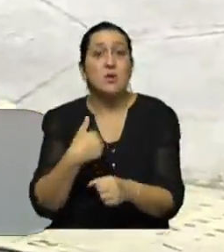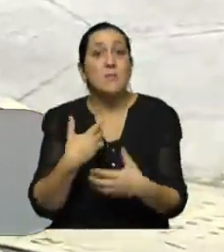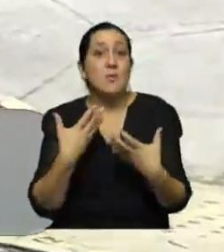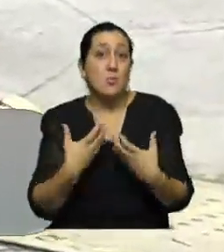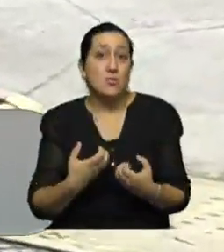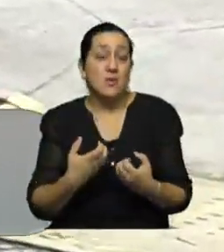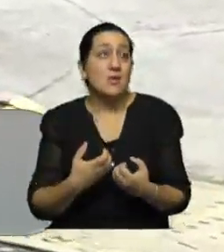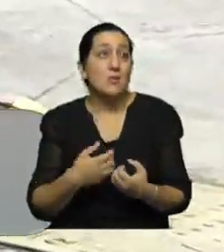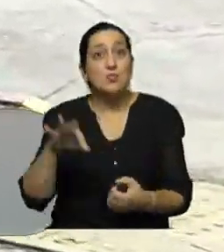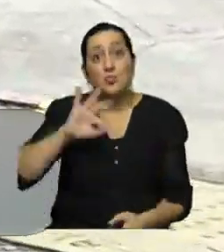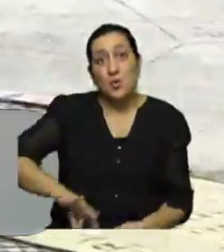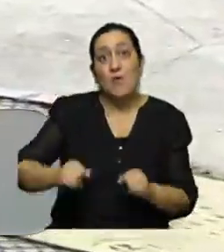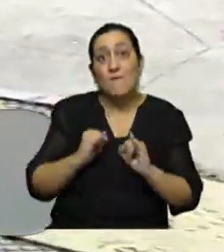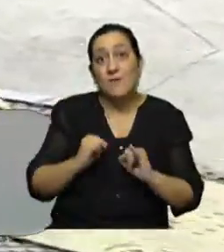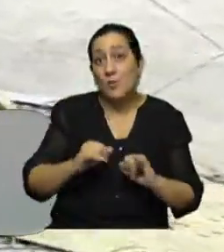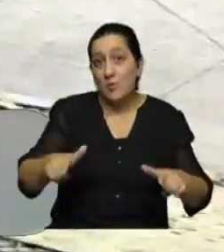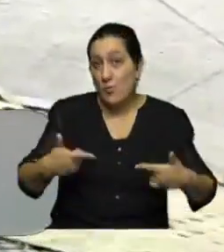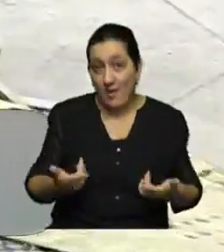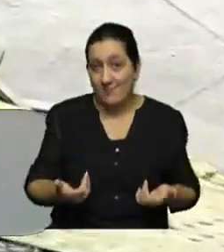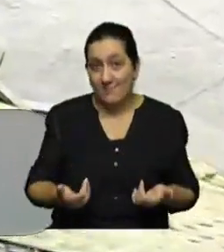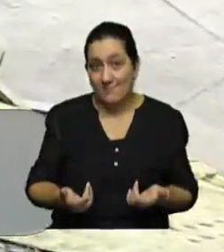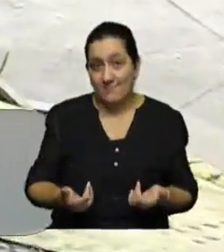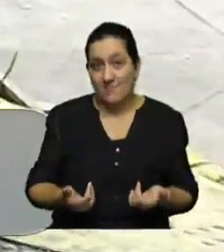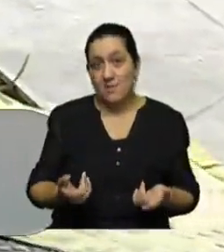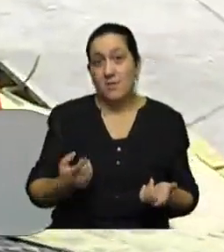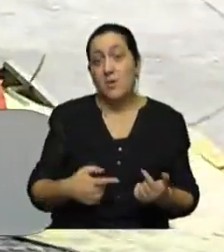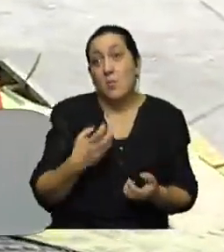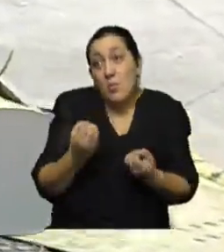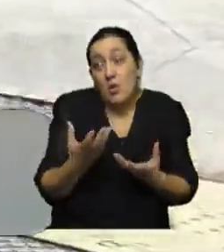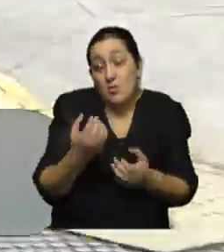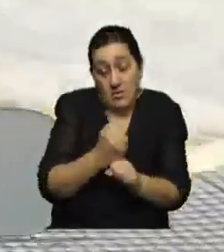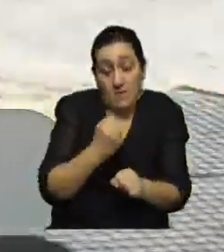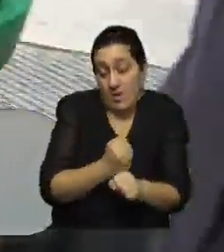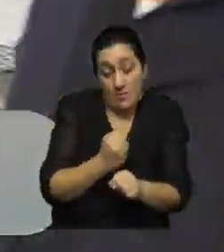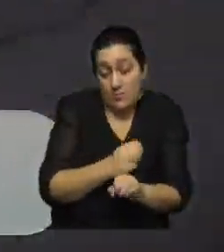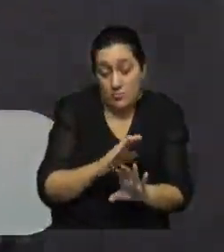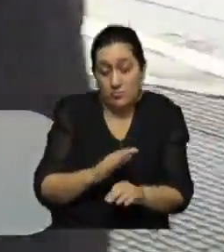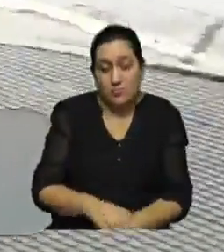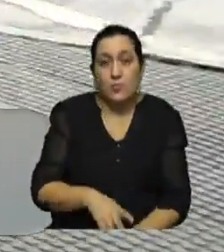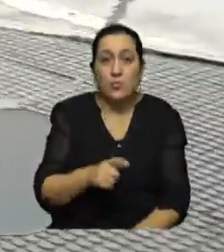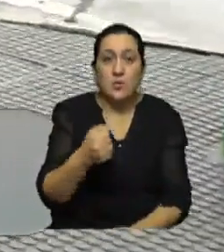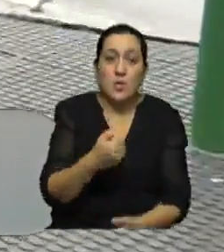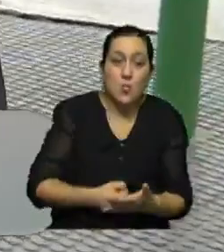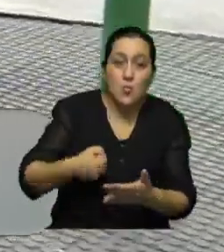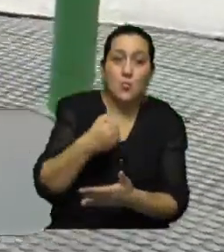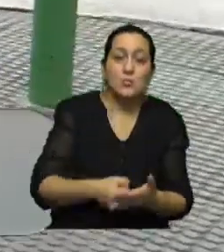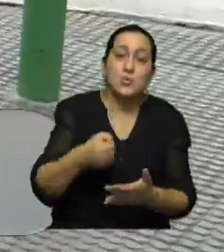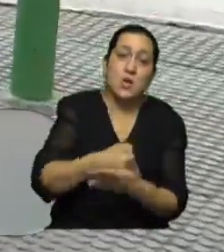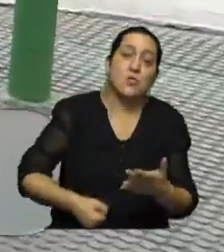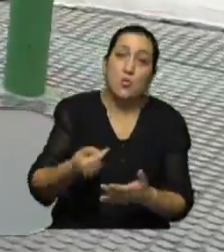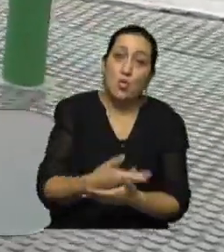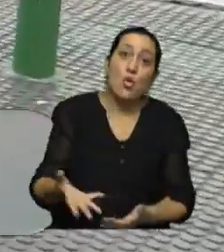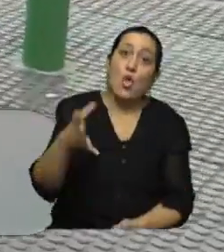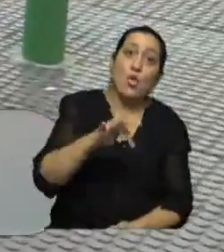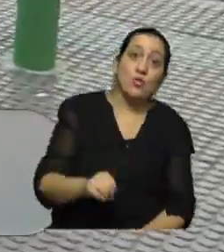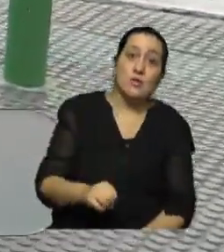sostén todos los días de un sueldo, digo, que no lo tenemos, digo. Pero lo rebuscamos con esto, digo. Usted sale a pelearla todos los días, digamos, es decir, si el peso